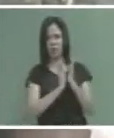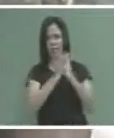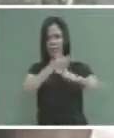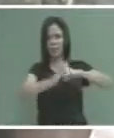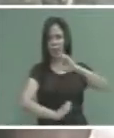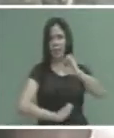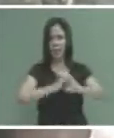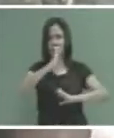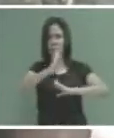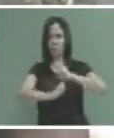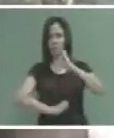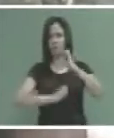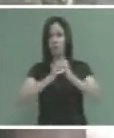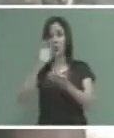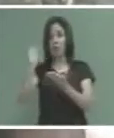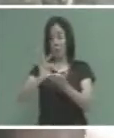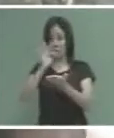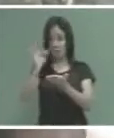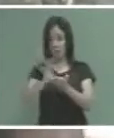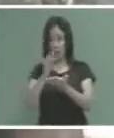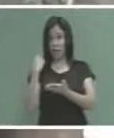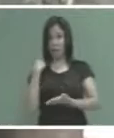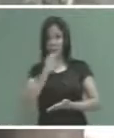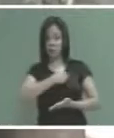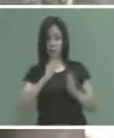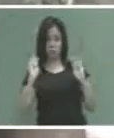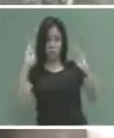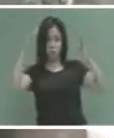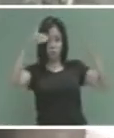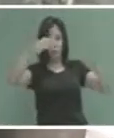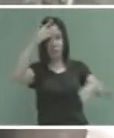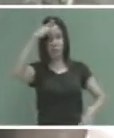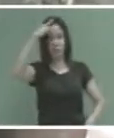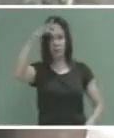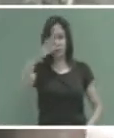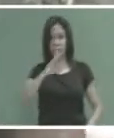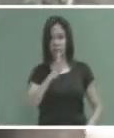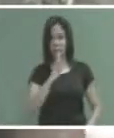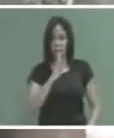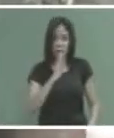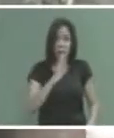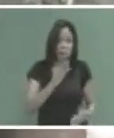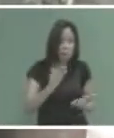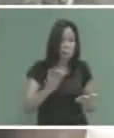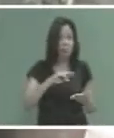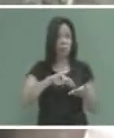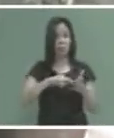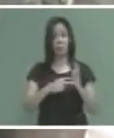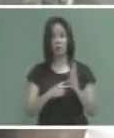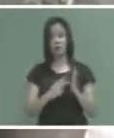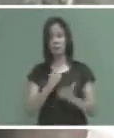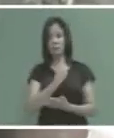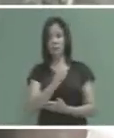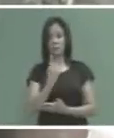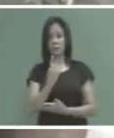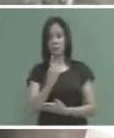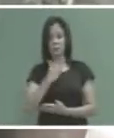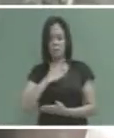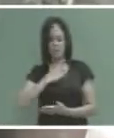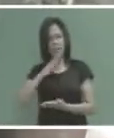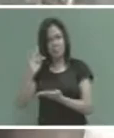cuanto a las teorías, bueno, si nos vamos un poquito más intelectualmente hablando, como te mencionaba anteriormente, las teorías